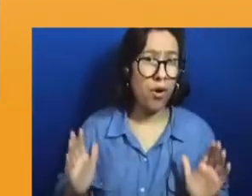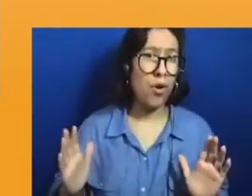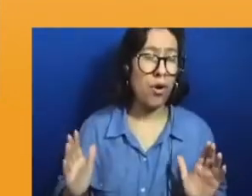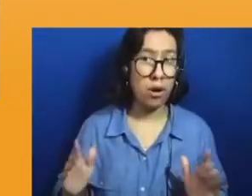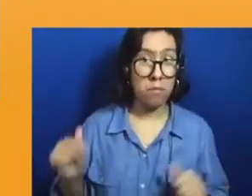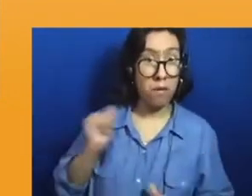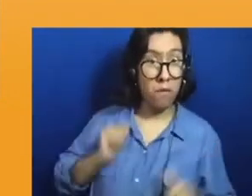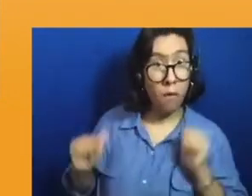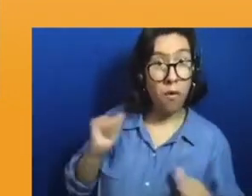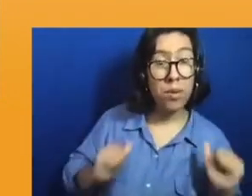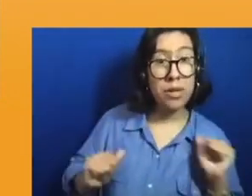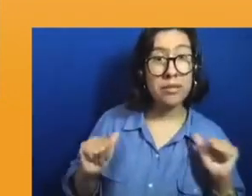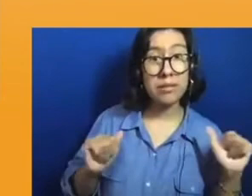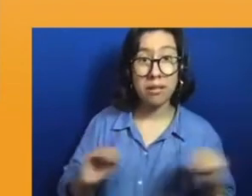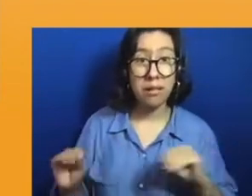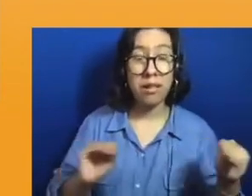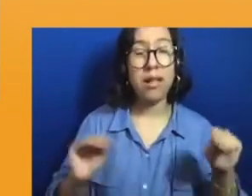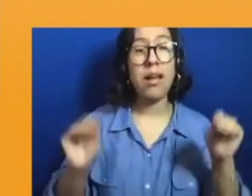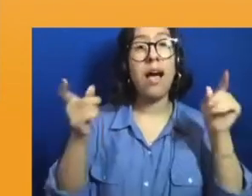performance ocurre